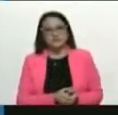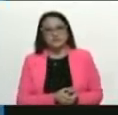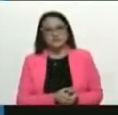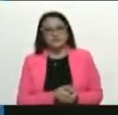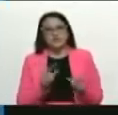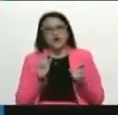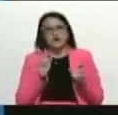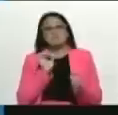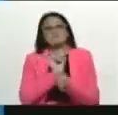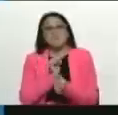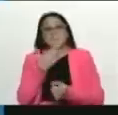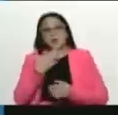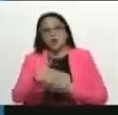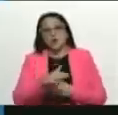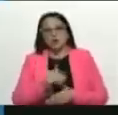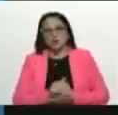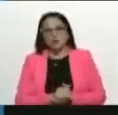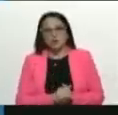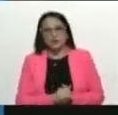Esperamos detenerlo pronto.